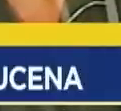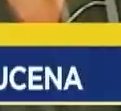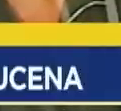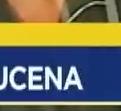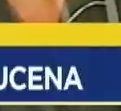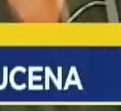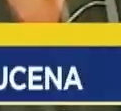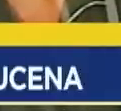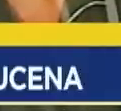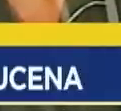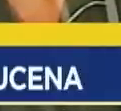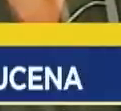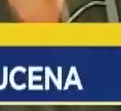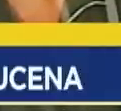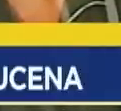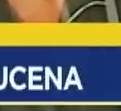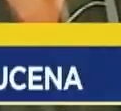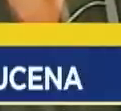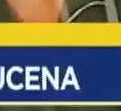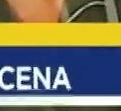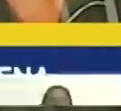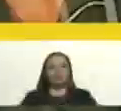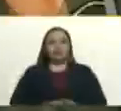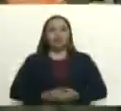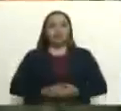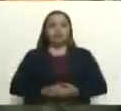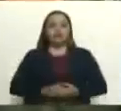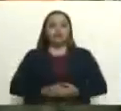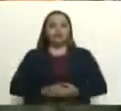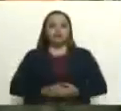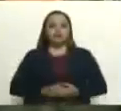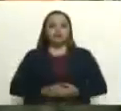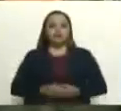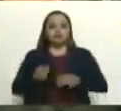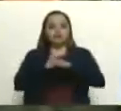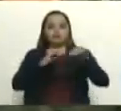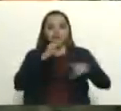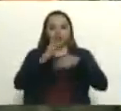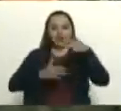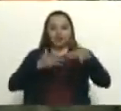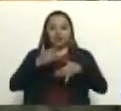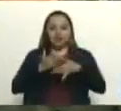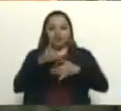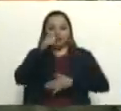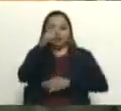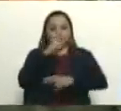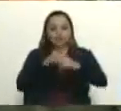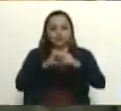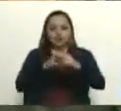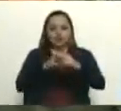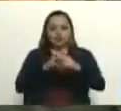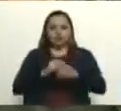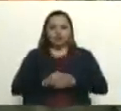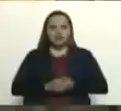Bueno, ha concluido en este momento la Guardia de Honor a cargo... Ingreso de la Guardia de Honor.